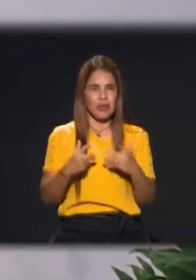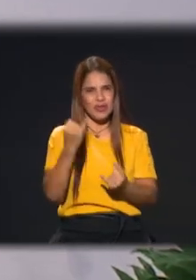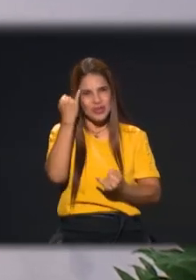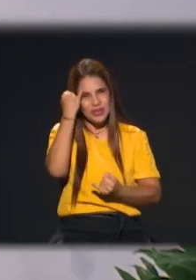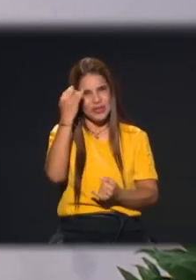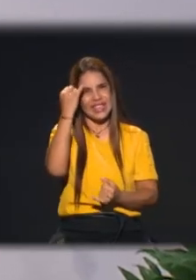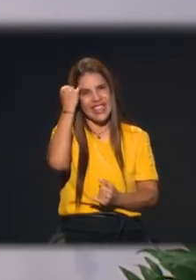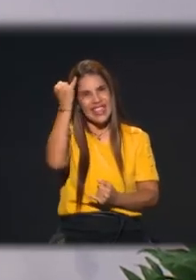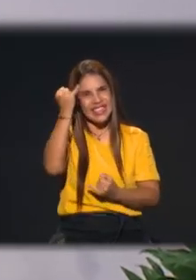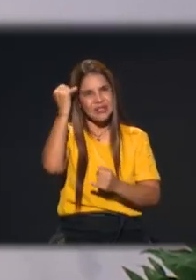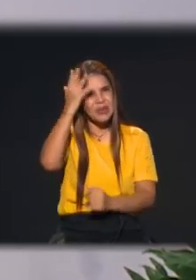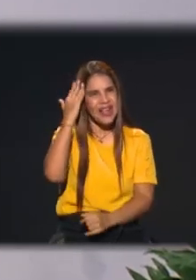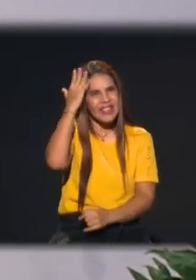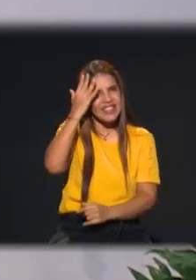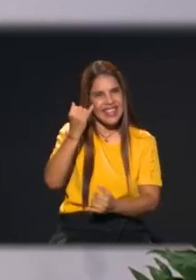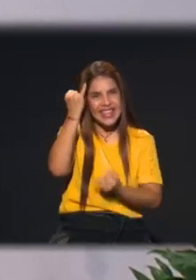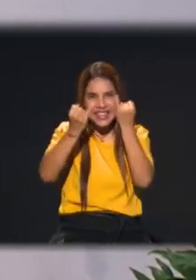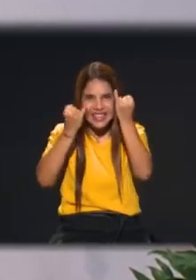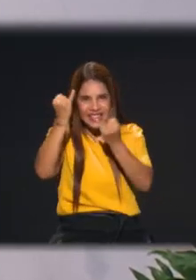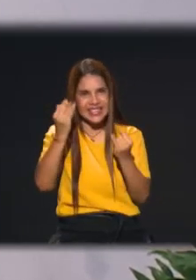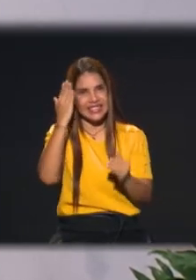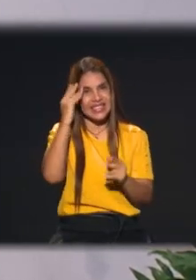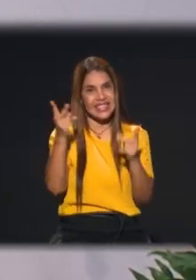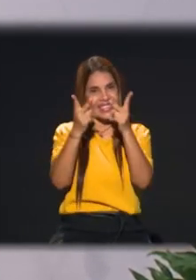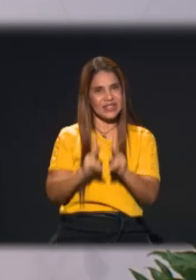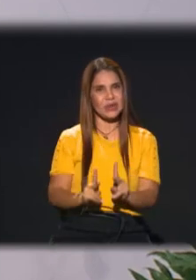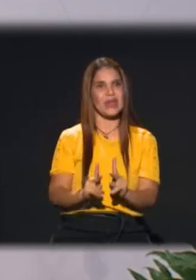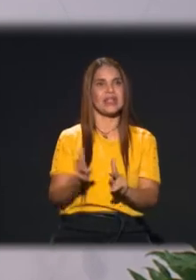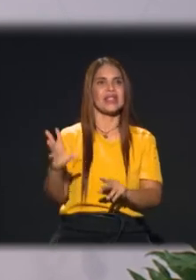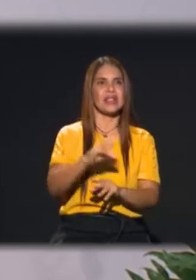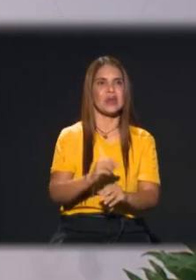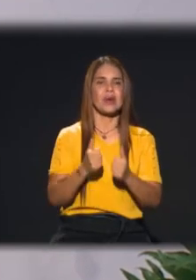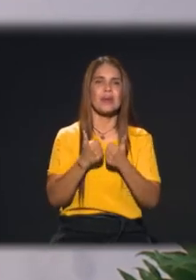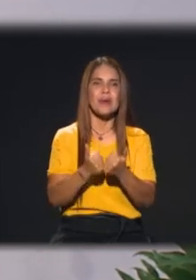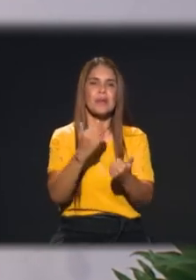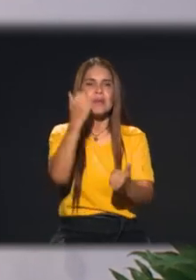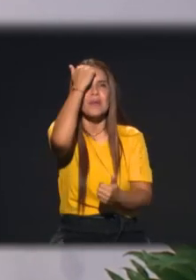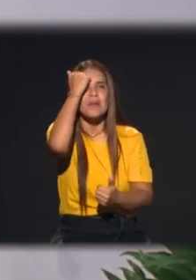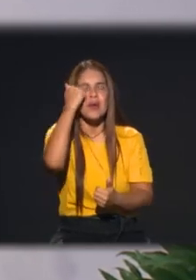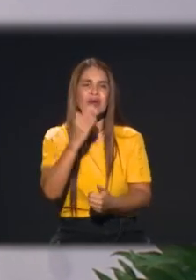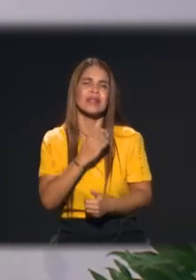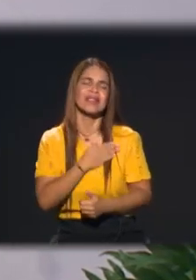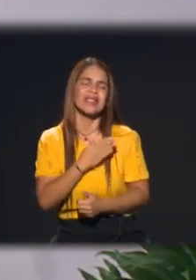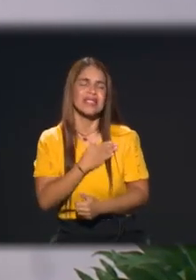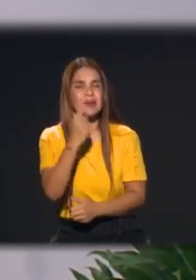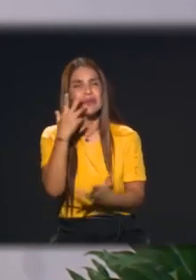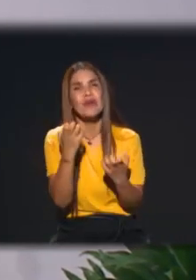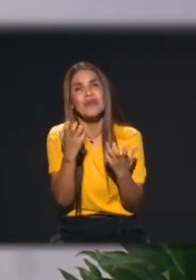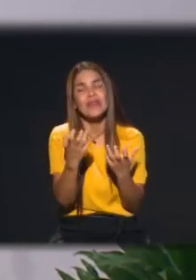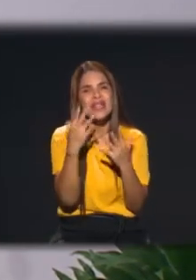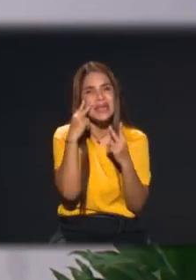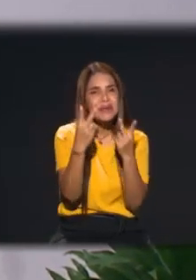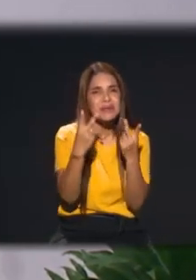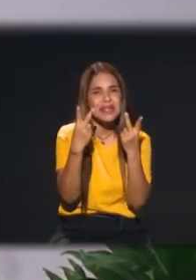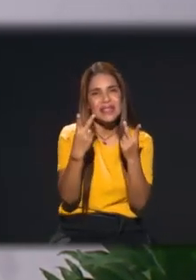y por eso también hoy les decimos gracias, y estoy seguro que todos los estudiantes que están en casa viendo también dicen, profe, te extrañamos, profe, te queremos ver, pero llegará el